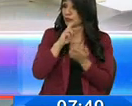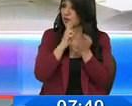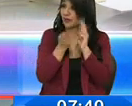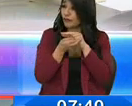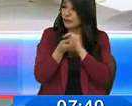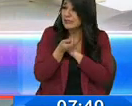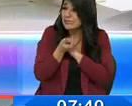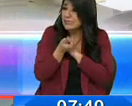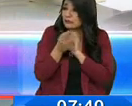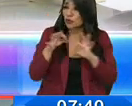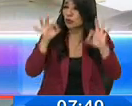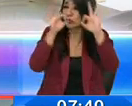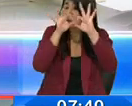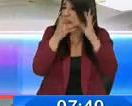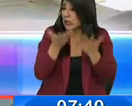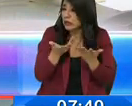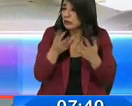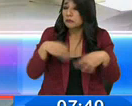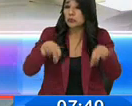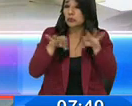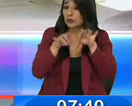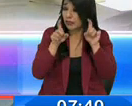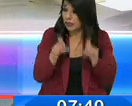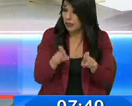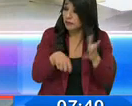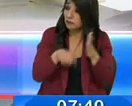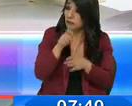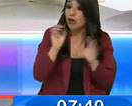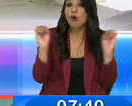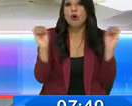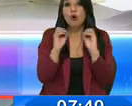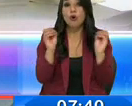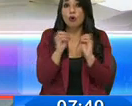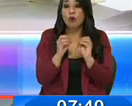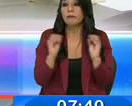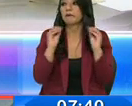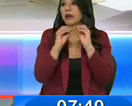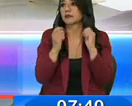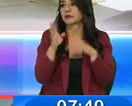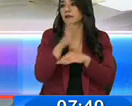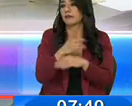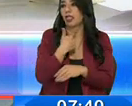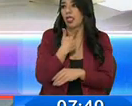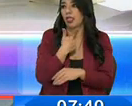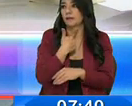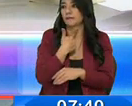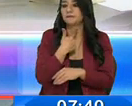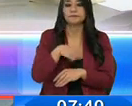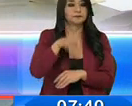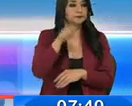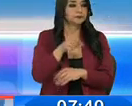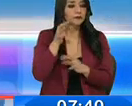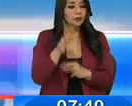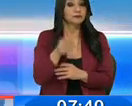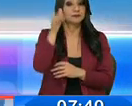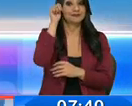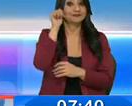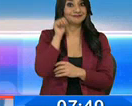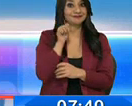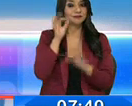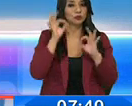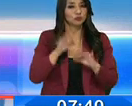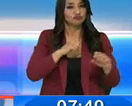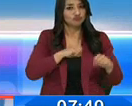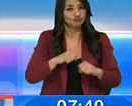mínima, fundamental, elemental, o si no va a desgastar más a la Asamblea? Bueno, y justamente ayer nosotros tuvimos una